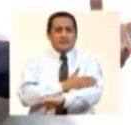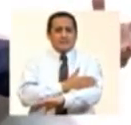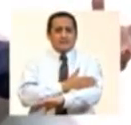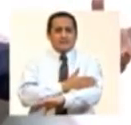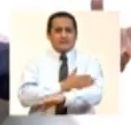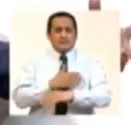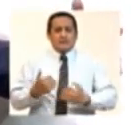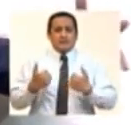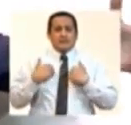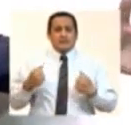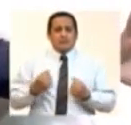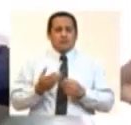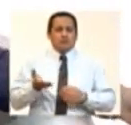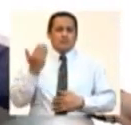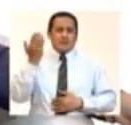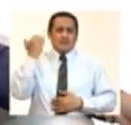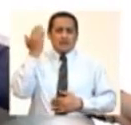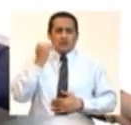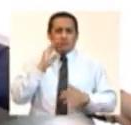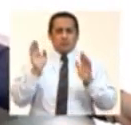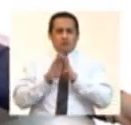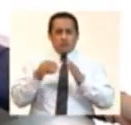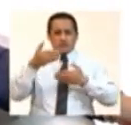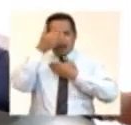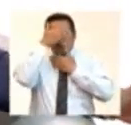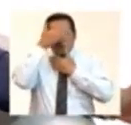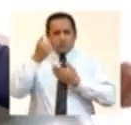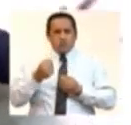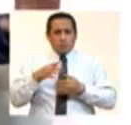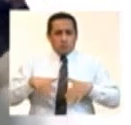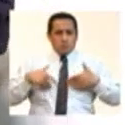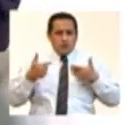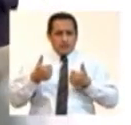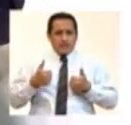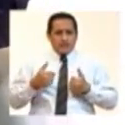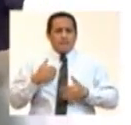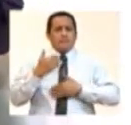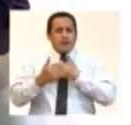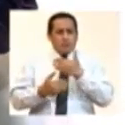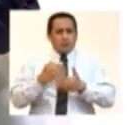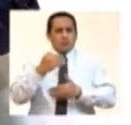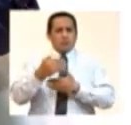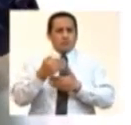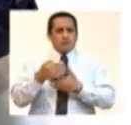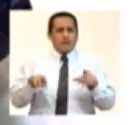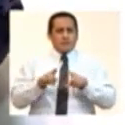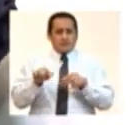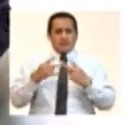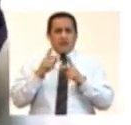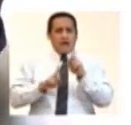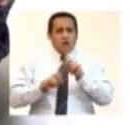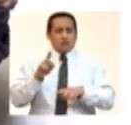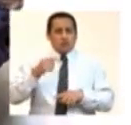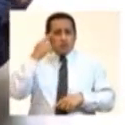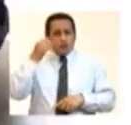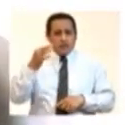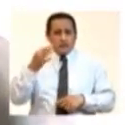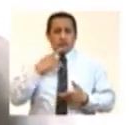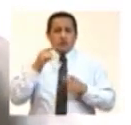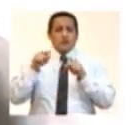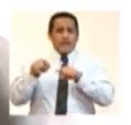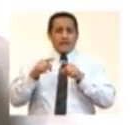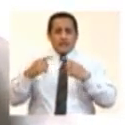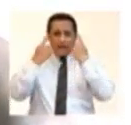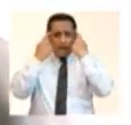tuvo los tiempos del terrorismo, pues puede que pase un poco desapercibida. En